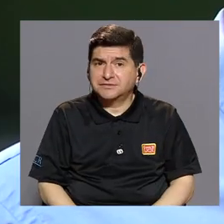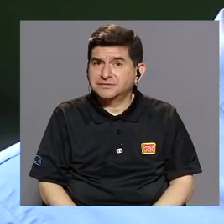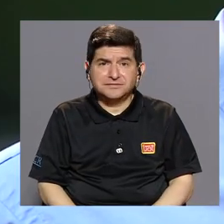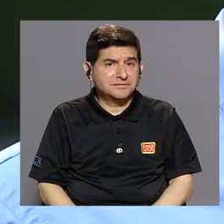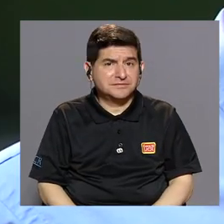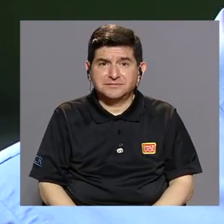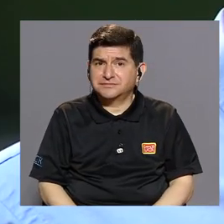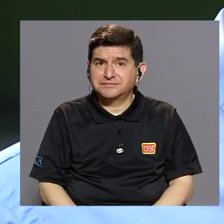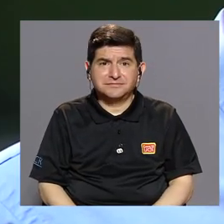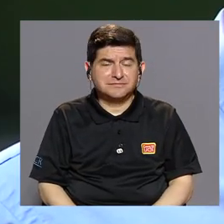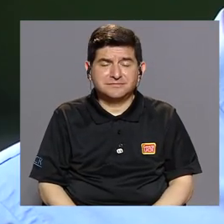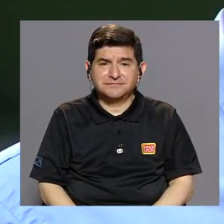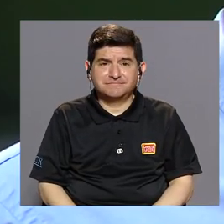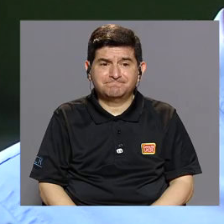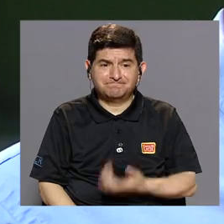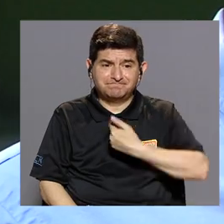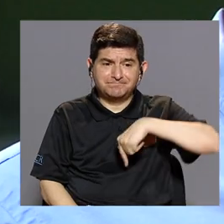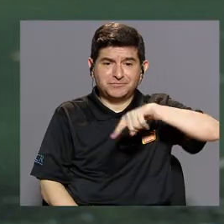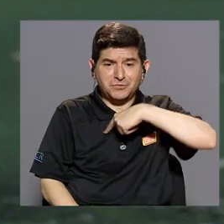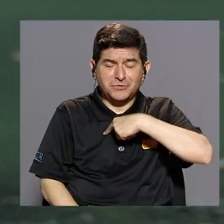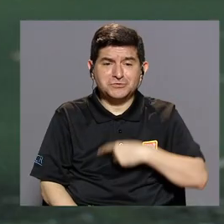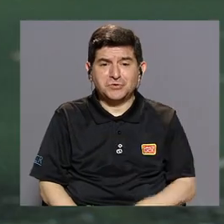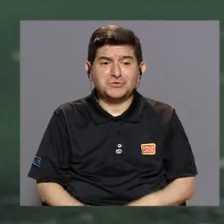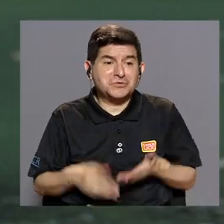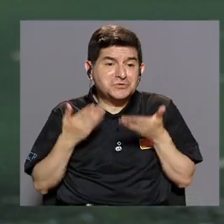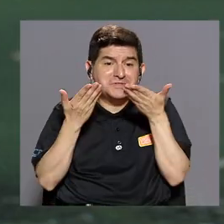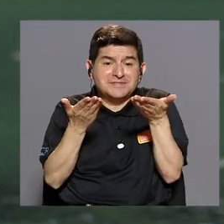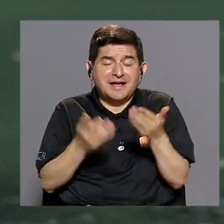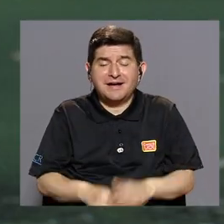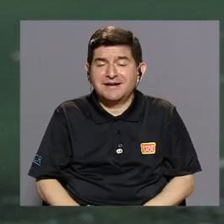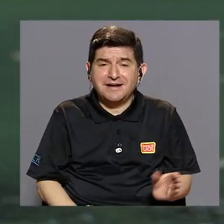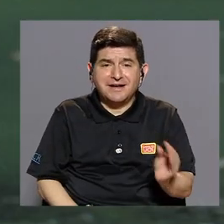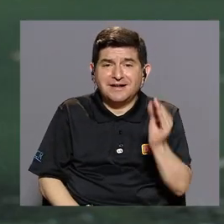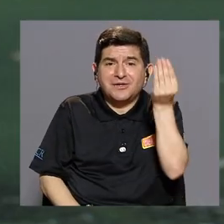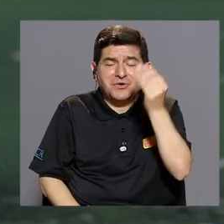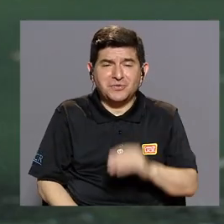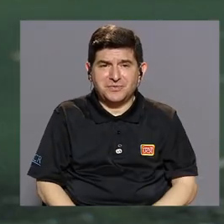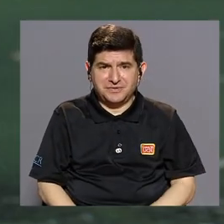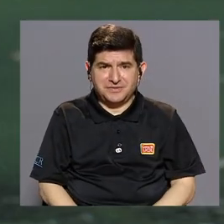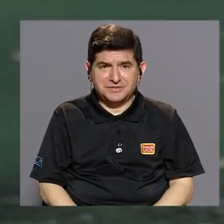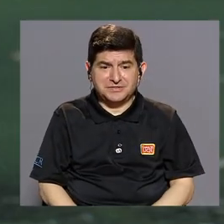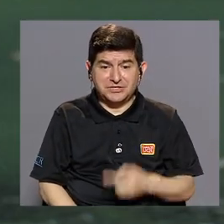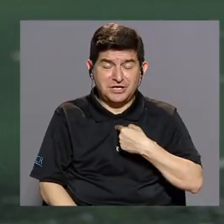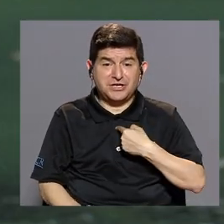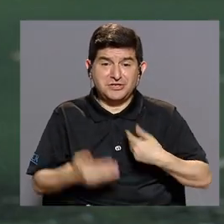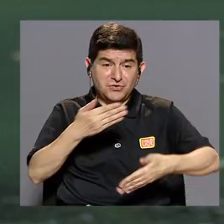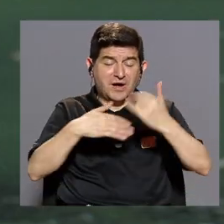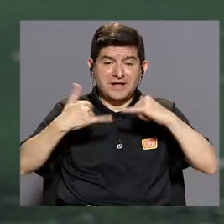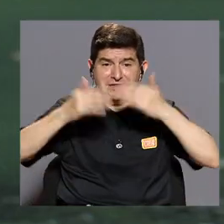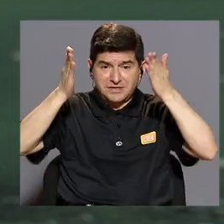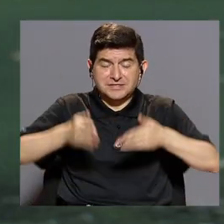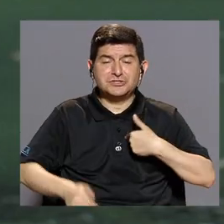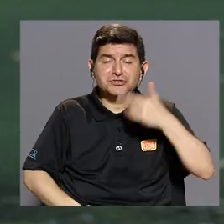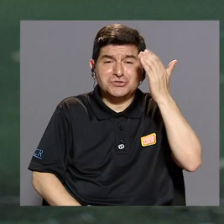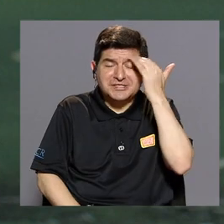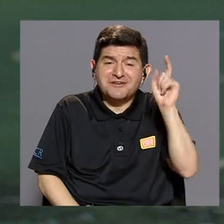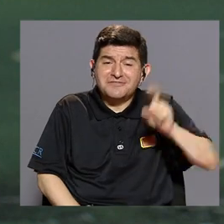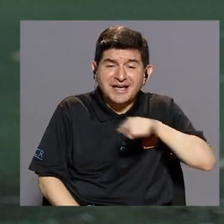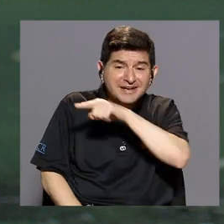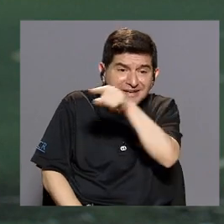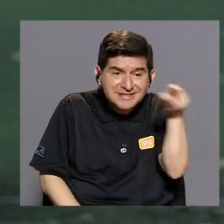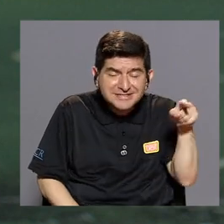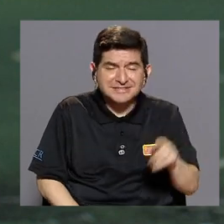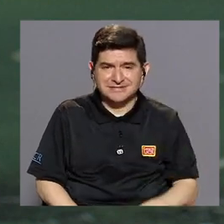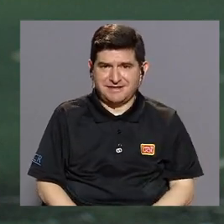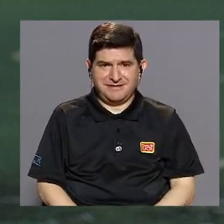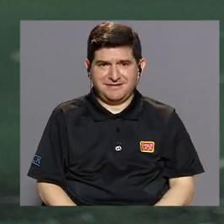había que suplir, ¿verdad? A las chiquillas y no había, y yo venía a ser jugadora, o sea, yo sabía lo que necesitaban